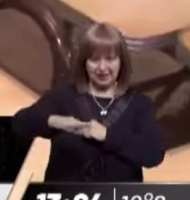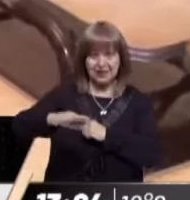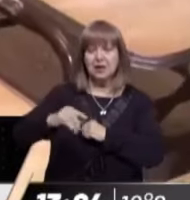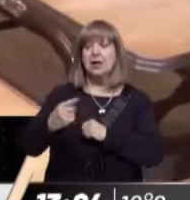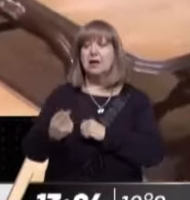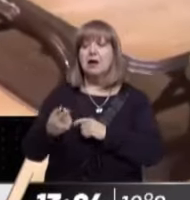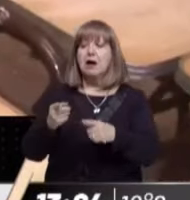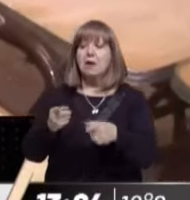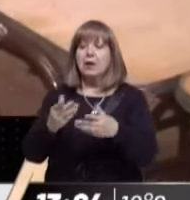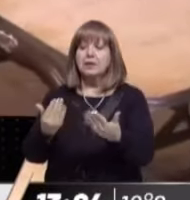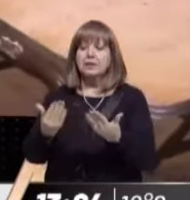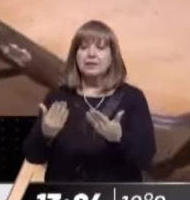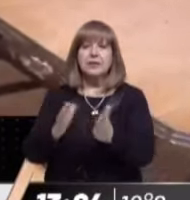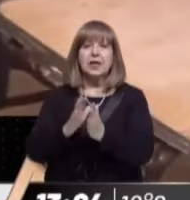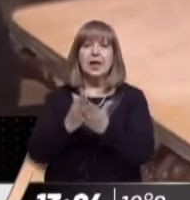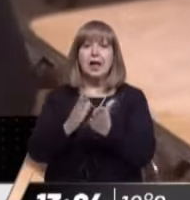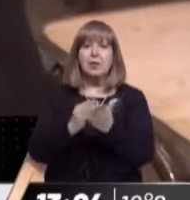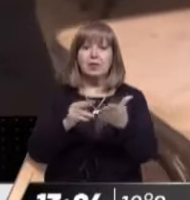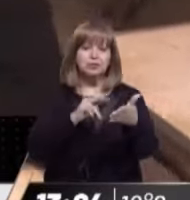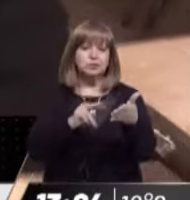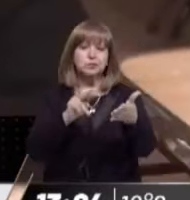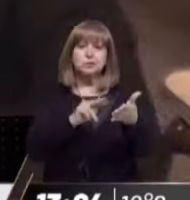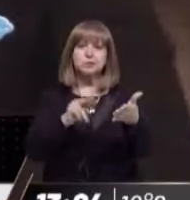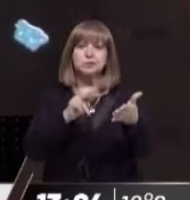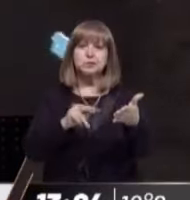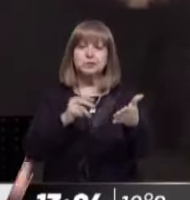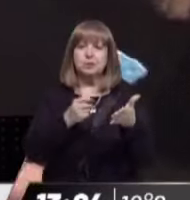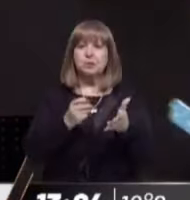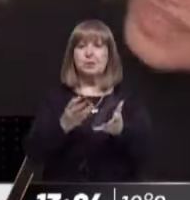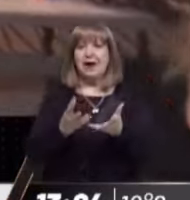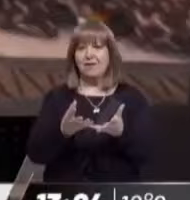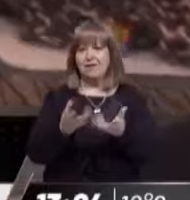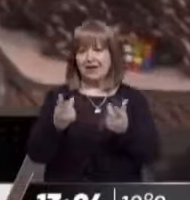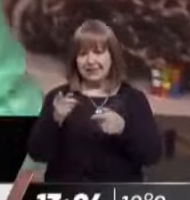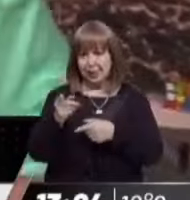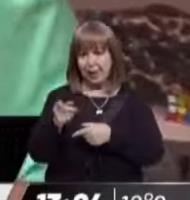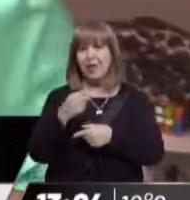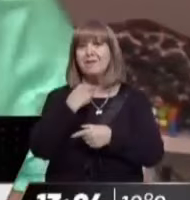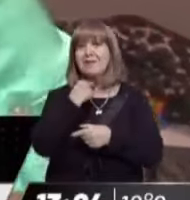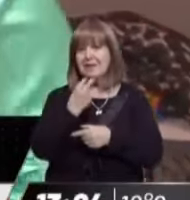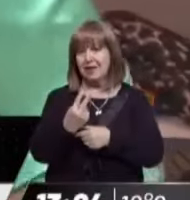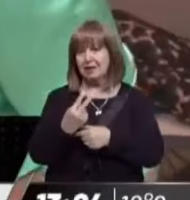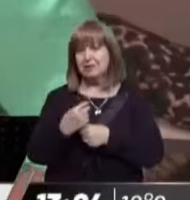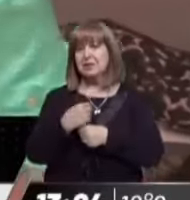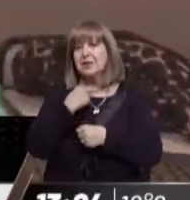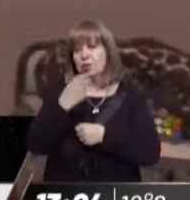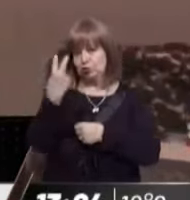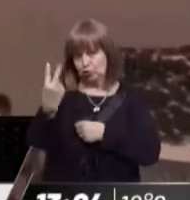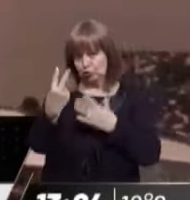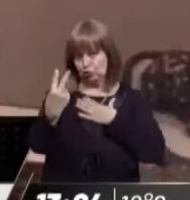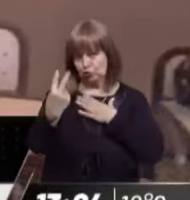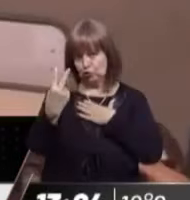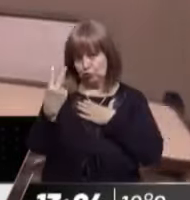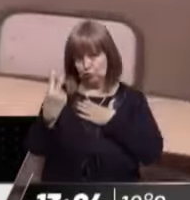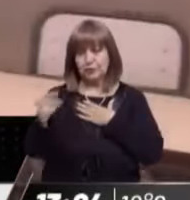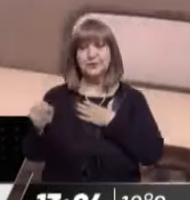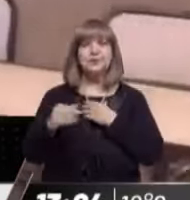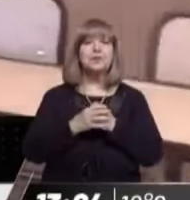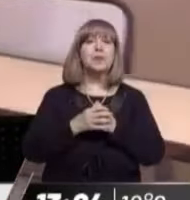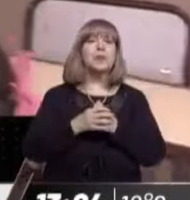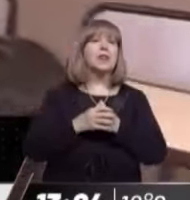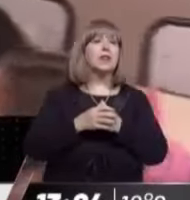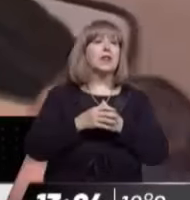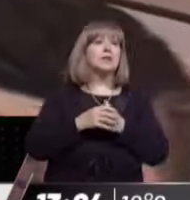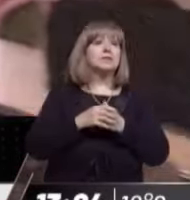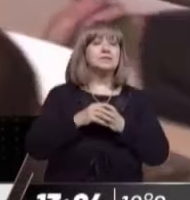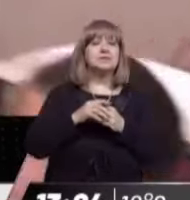imaginación. Bien. Usar la imaginación es fundamental para esto. Gracias. Tengo que cerrar el móvil, pero me paro así porque quiero cerrar con esto. Me dicen cerremos, porque